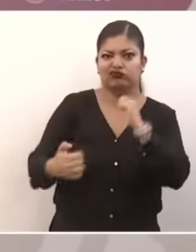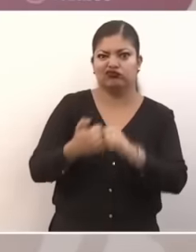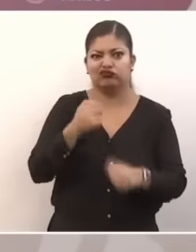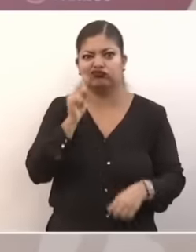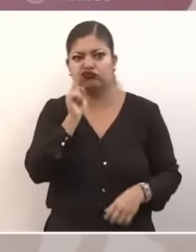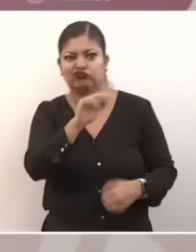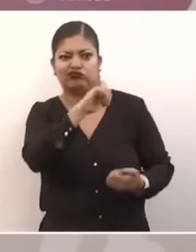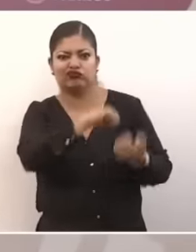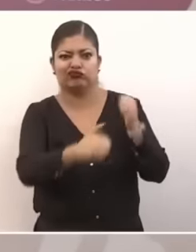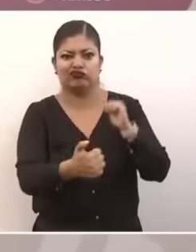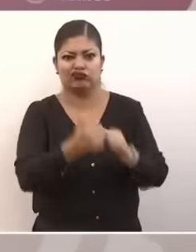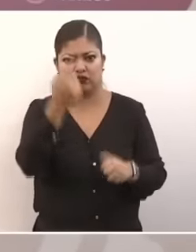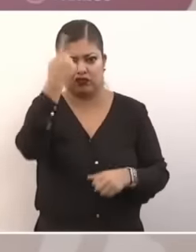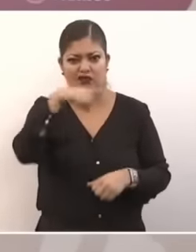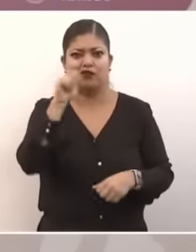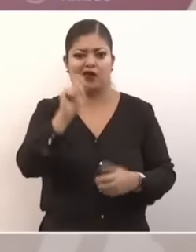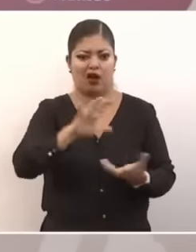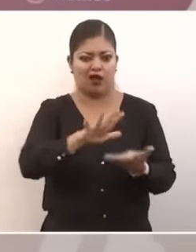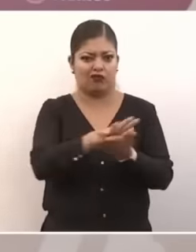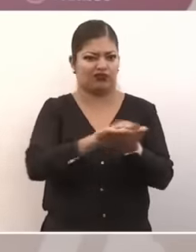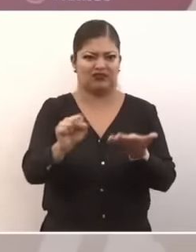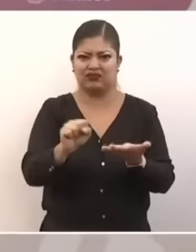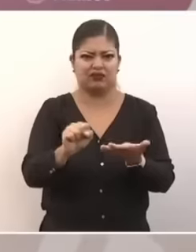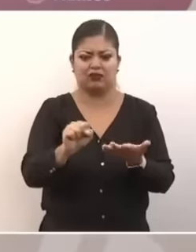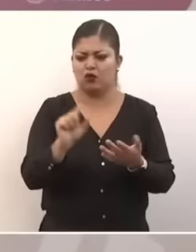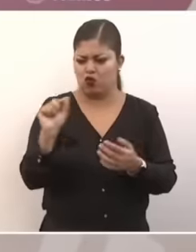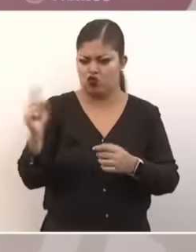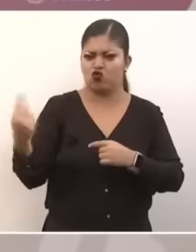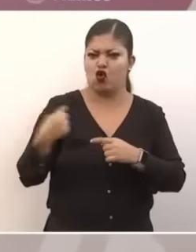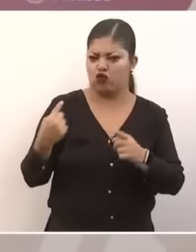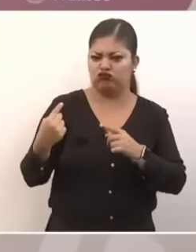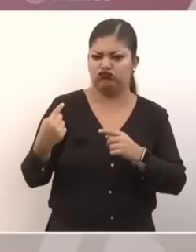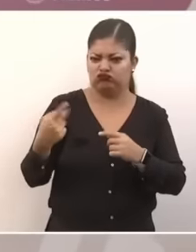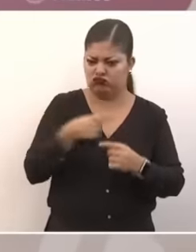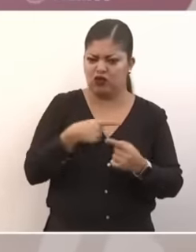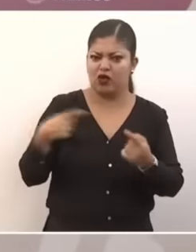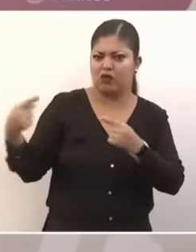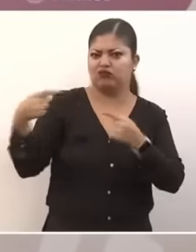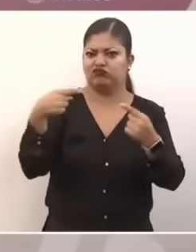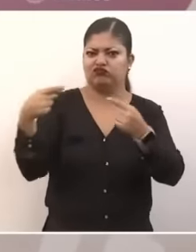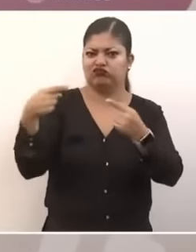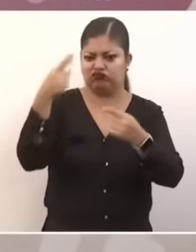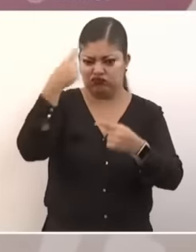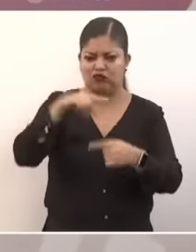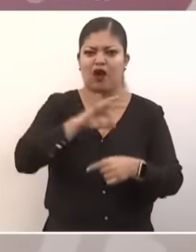a destruir, sino como adversarios a vencer. Eso sí.